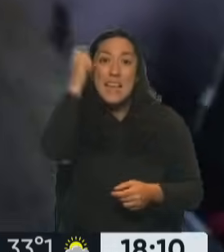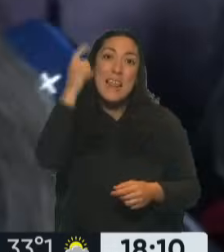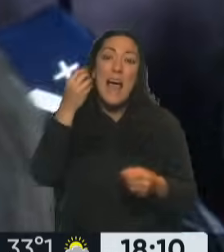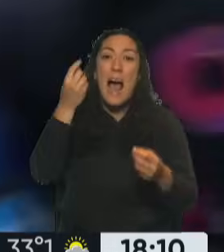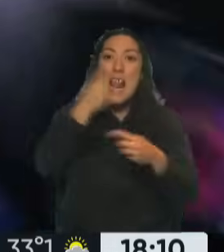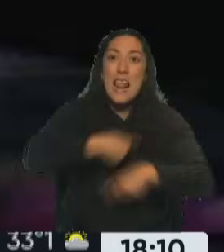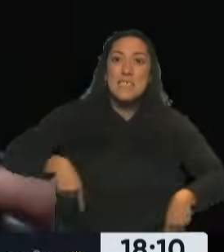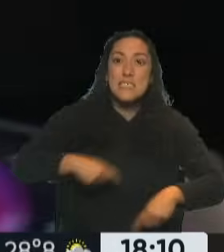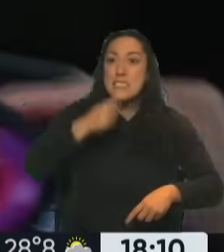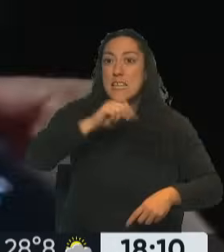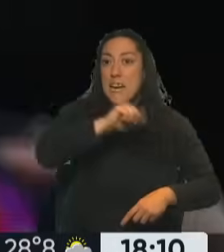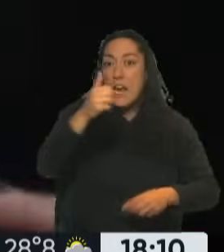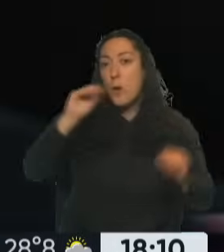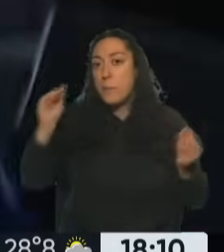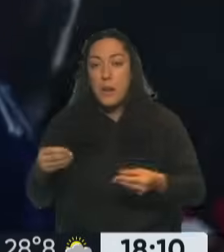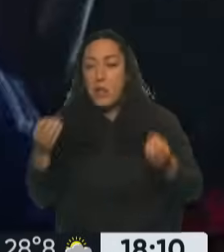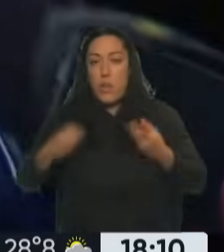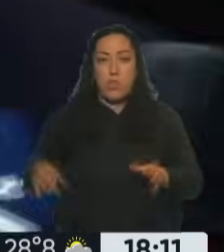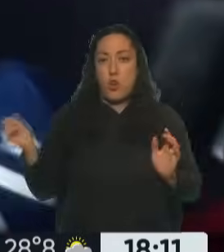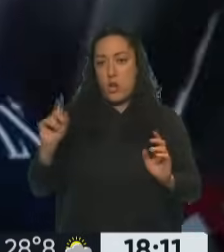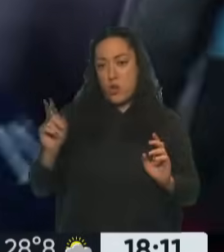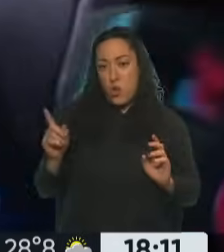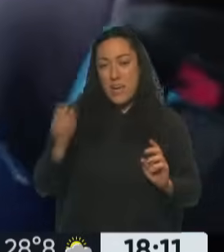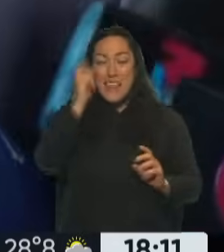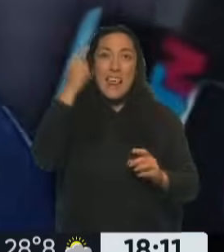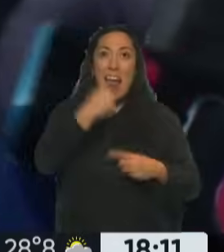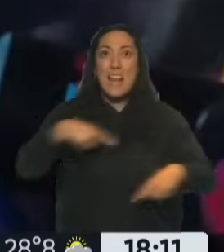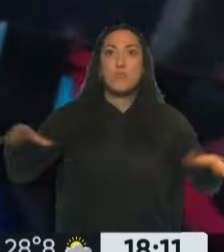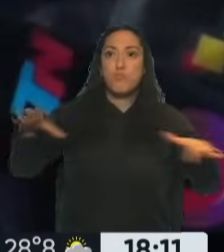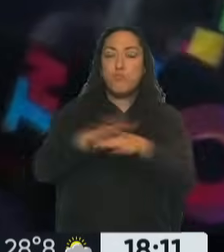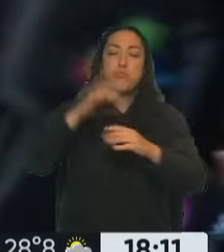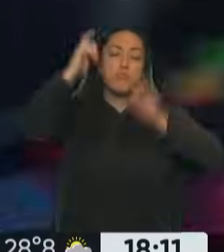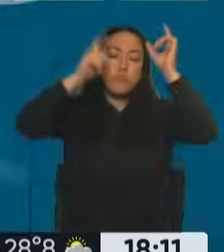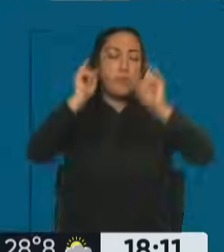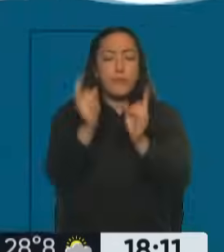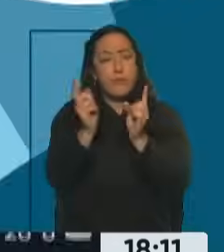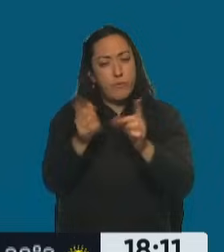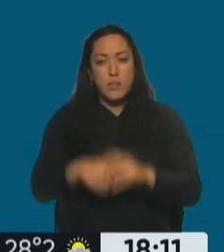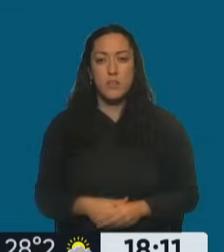caso de ganar ni de perder. Los ideales son los ideales y hay que mantenerlos.